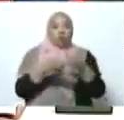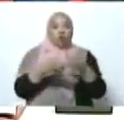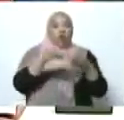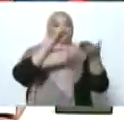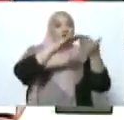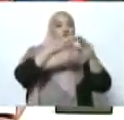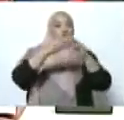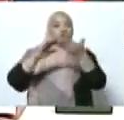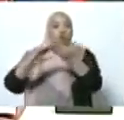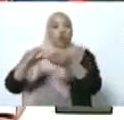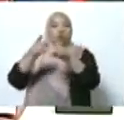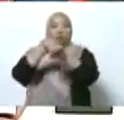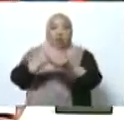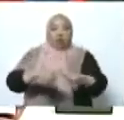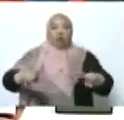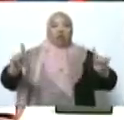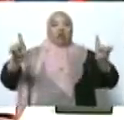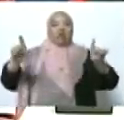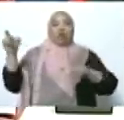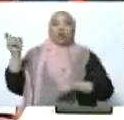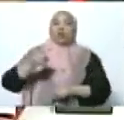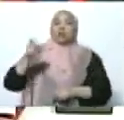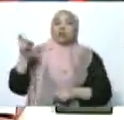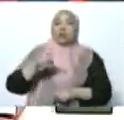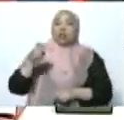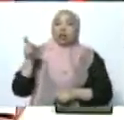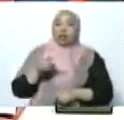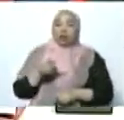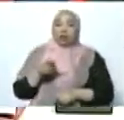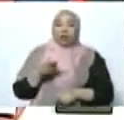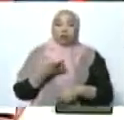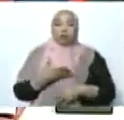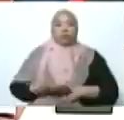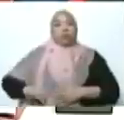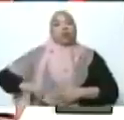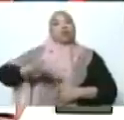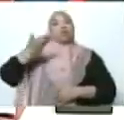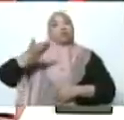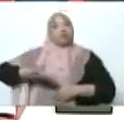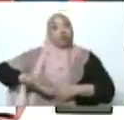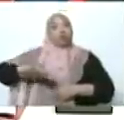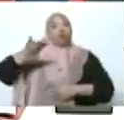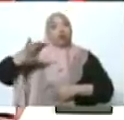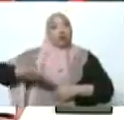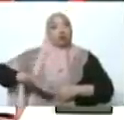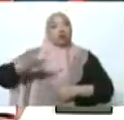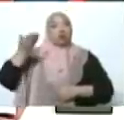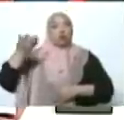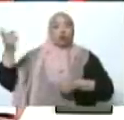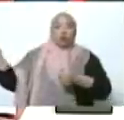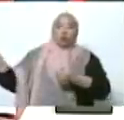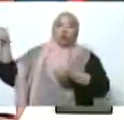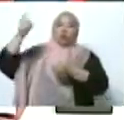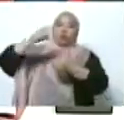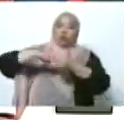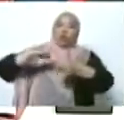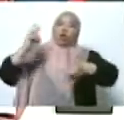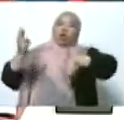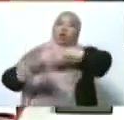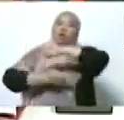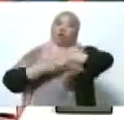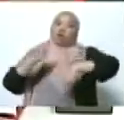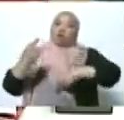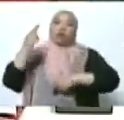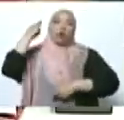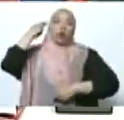sector reclama el lugar y la importancia de dentro de la revolución bolivariana.